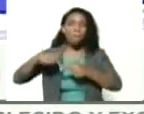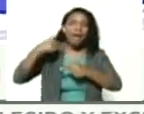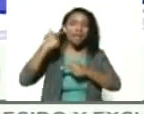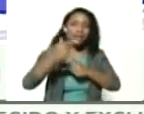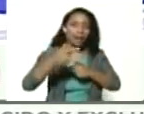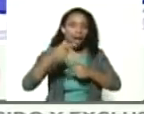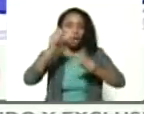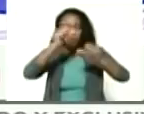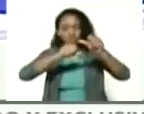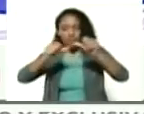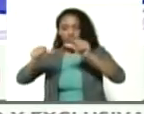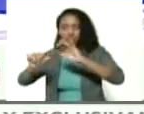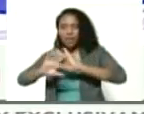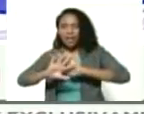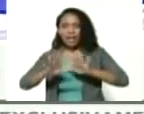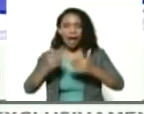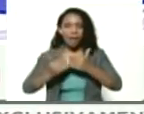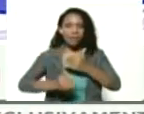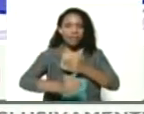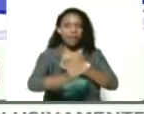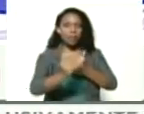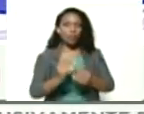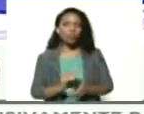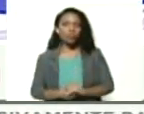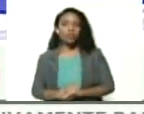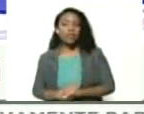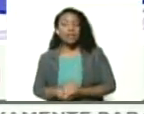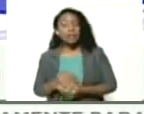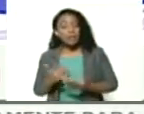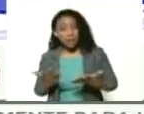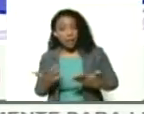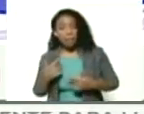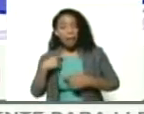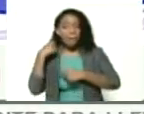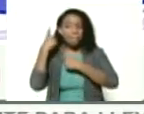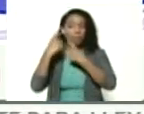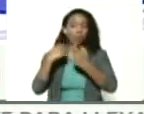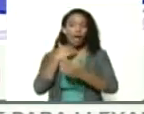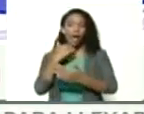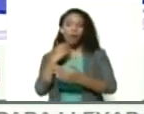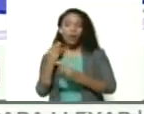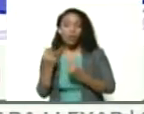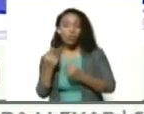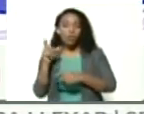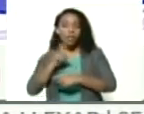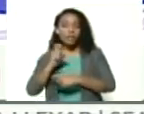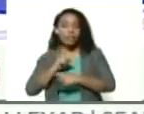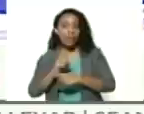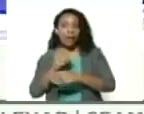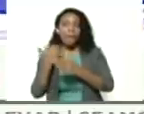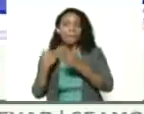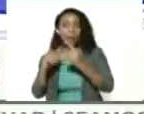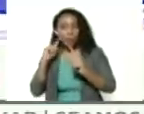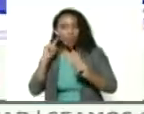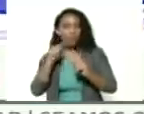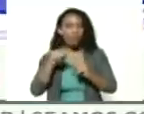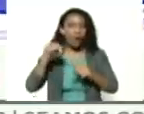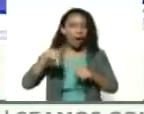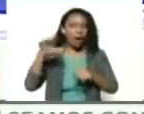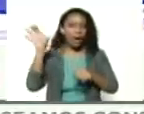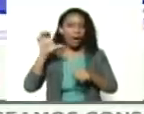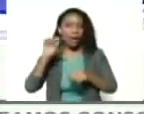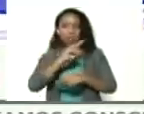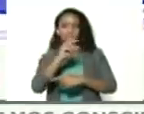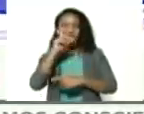revisen los planes que ya hemos avanzado y me consultan los recursos que necesitan. Y vamos para Caracas, los